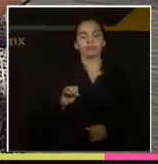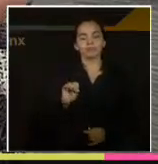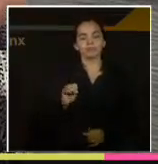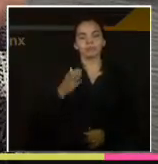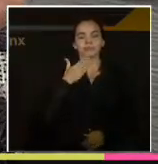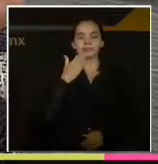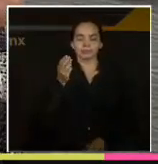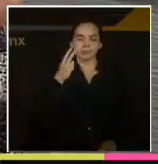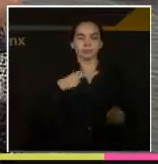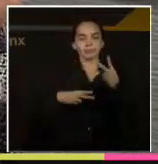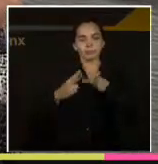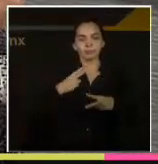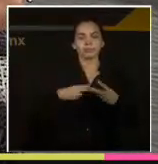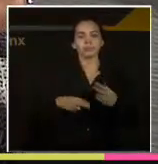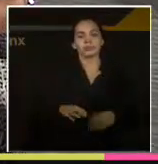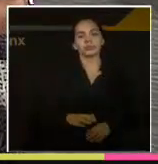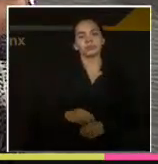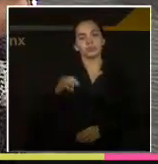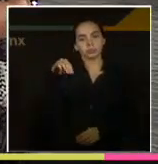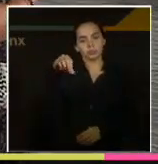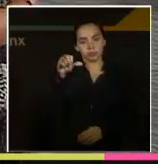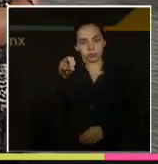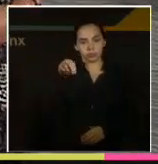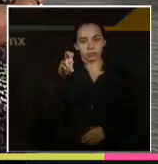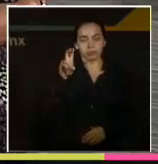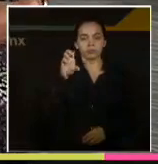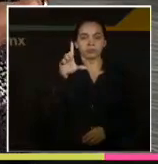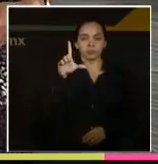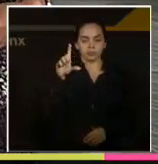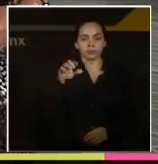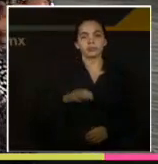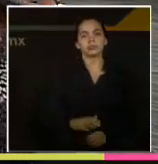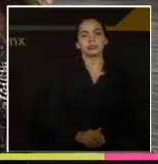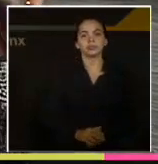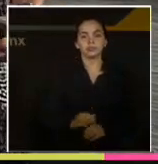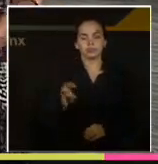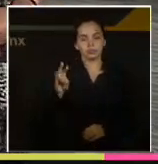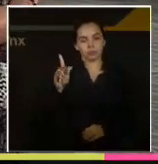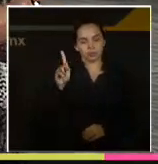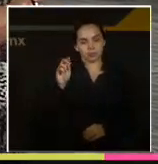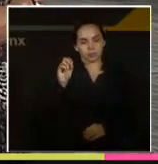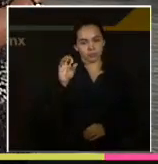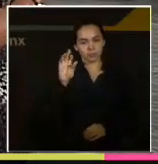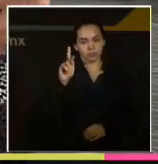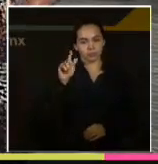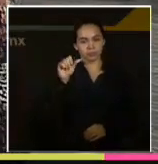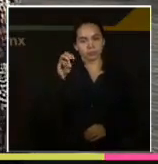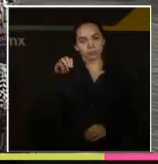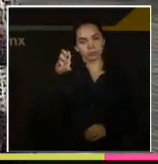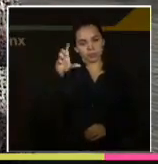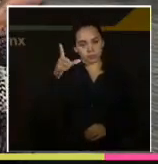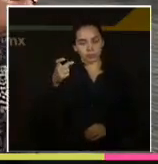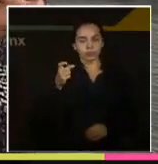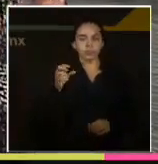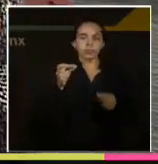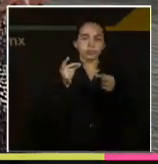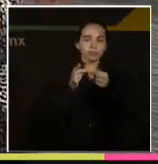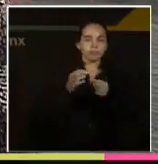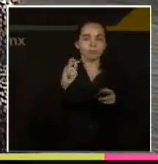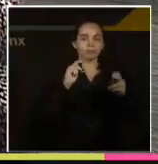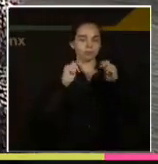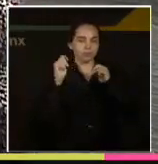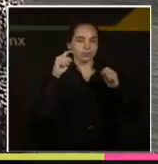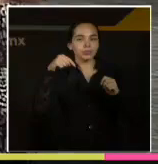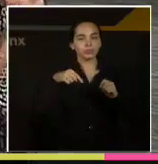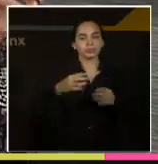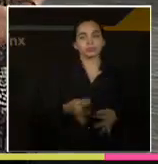la bienvenida al señor Manuel Gallardo, es secretario general de Coparmex, y vamos a dar un pequeño resumen de lo que será este